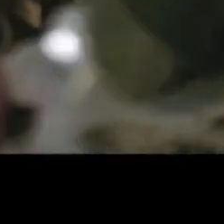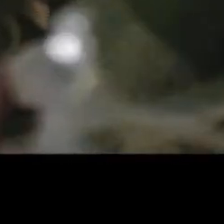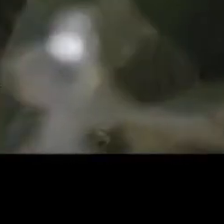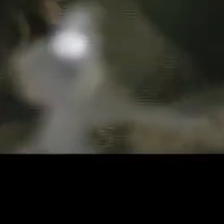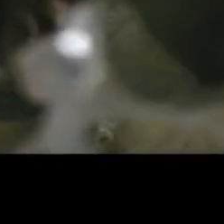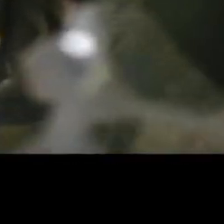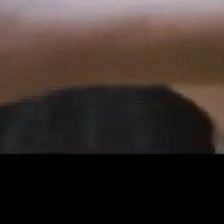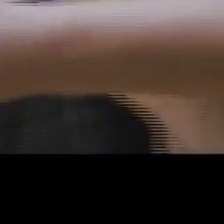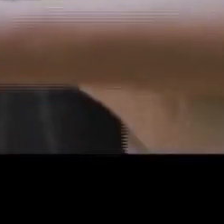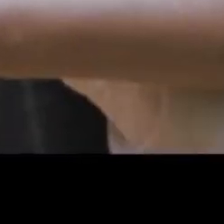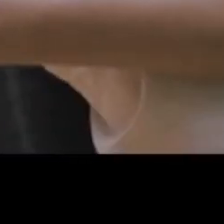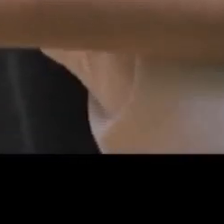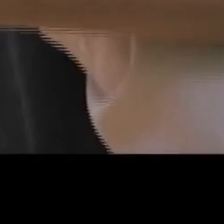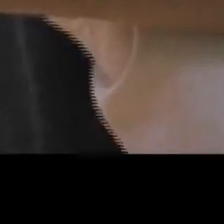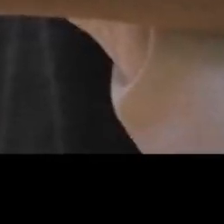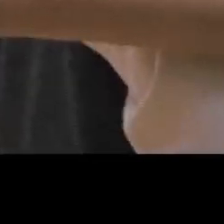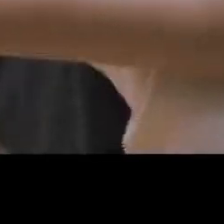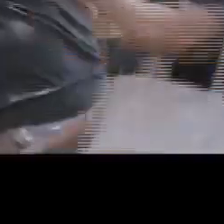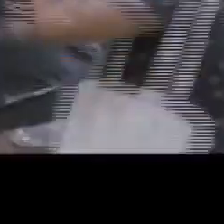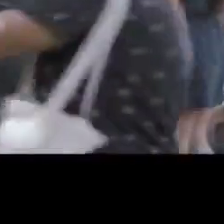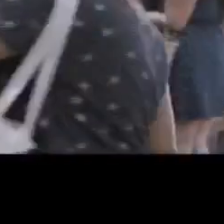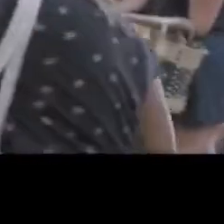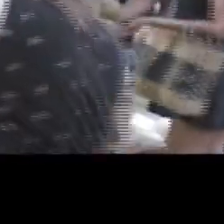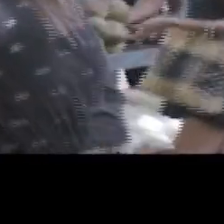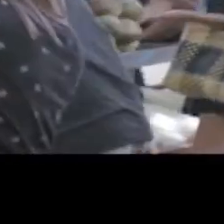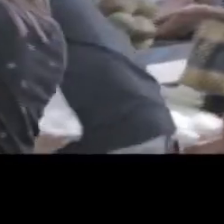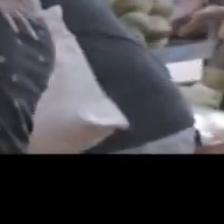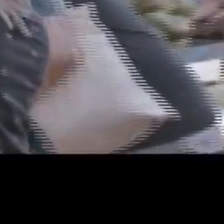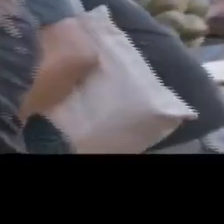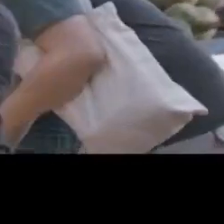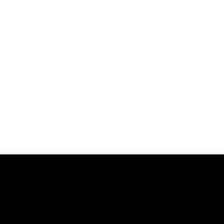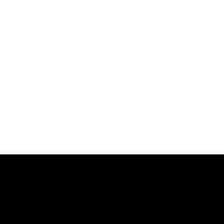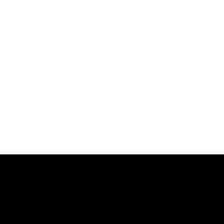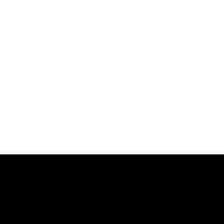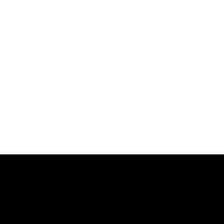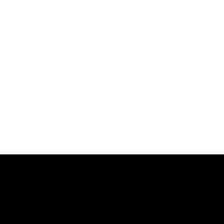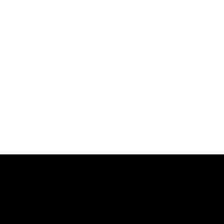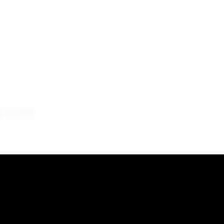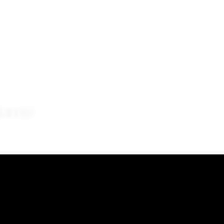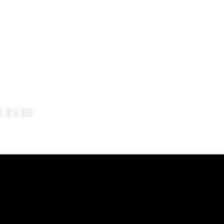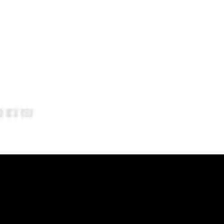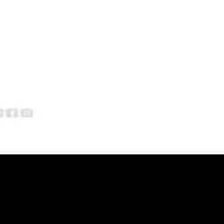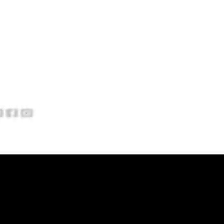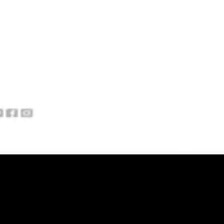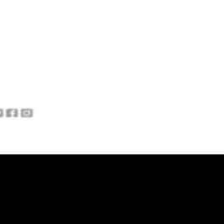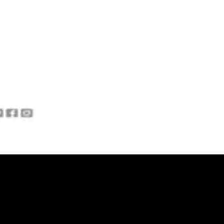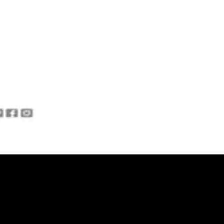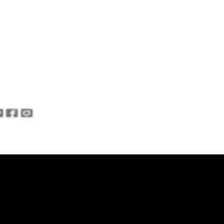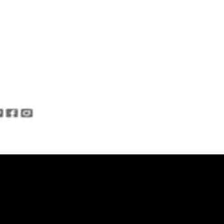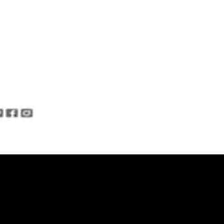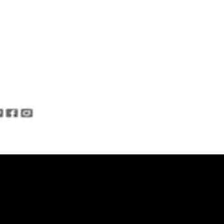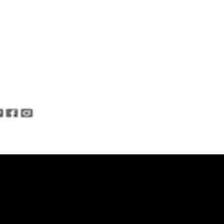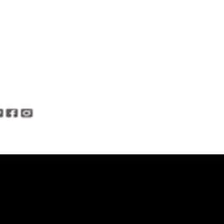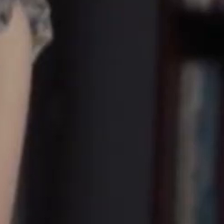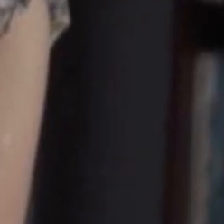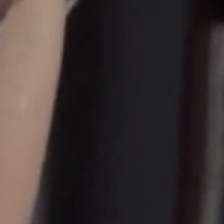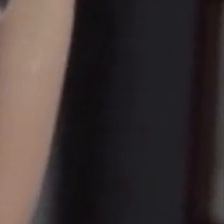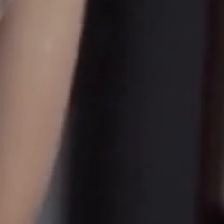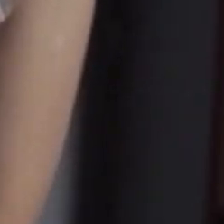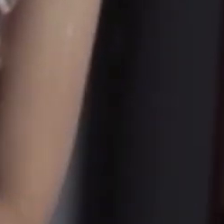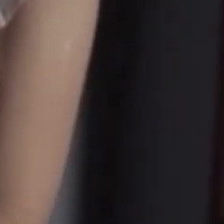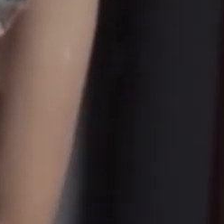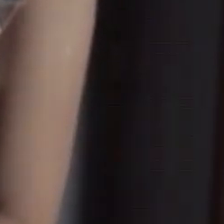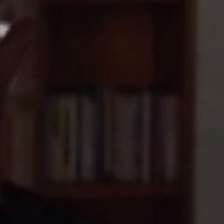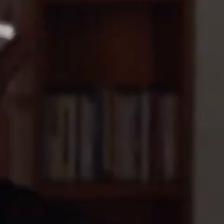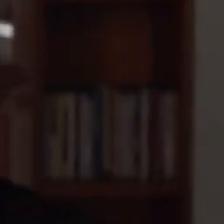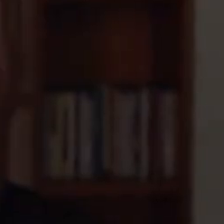huella. Por los negocios que mejoran comunidades. Juntos por tu negocio.